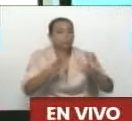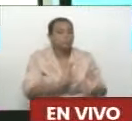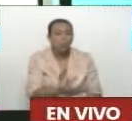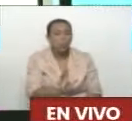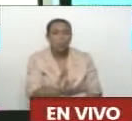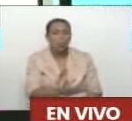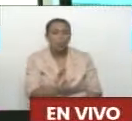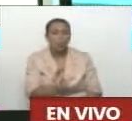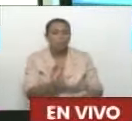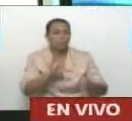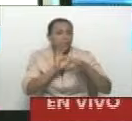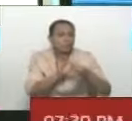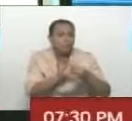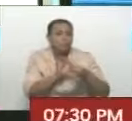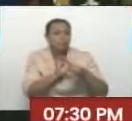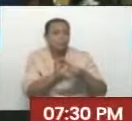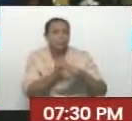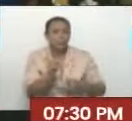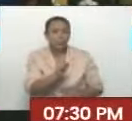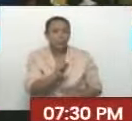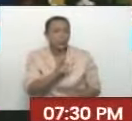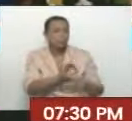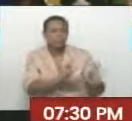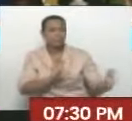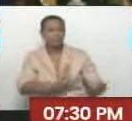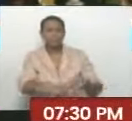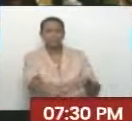está para colonialismo judicial. Por eso,